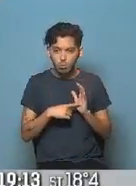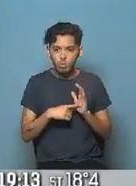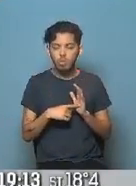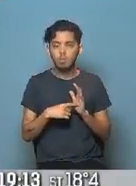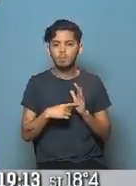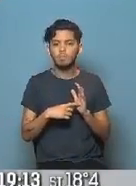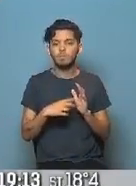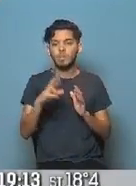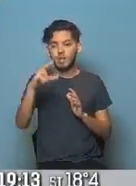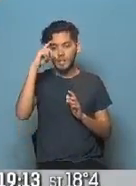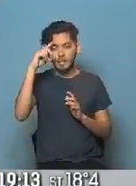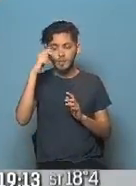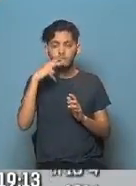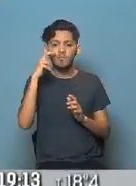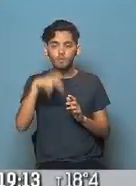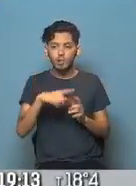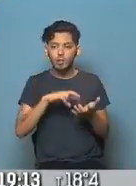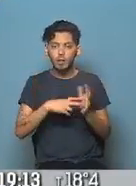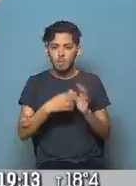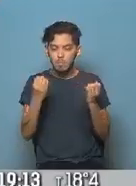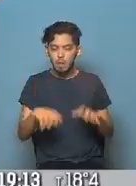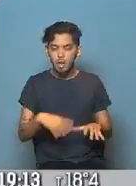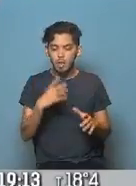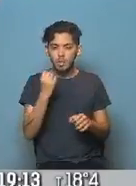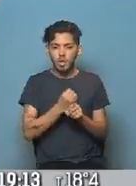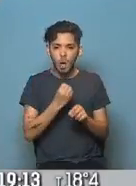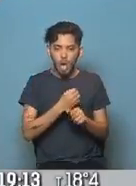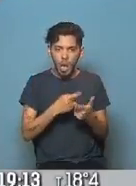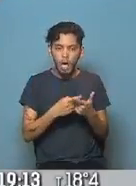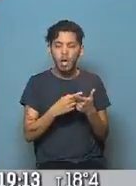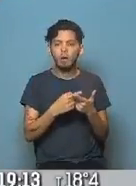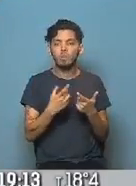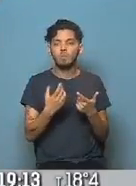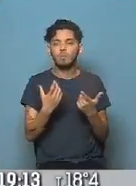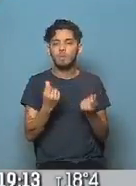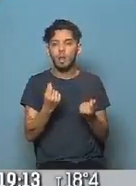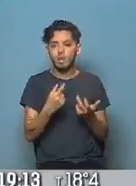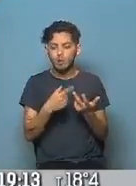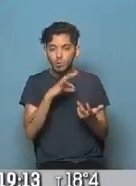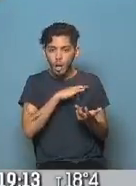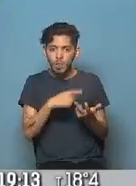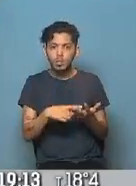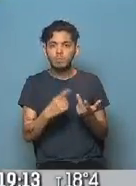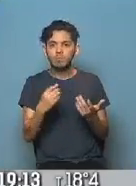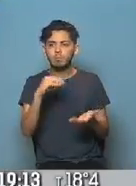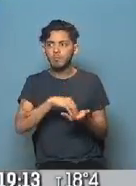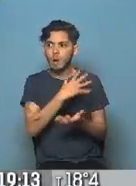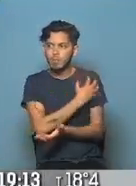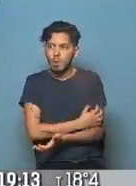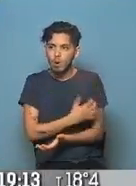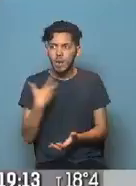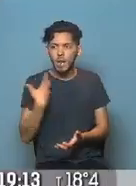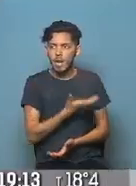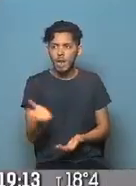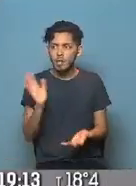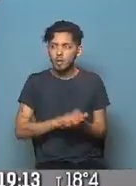Recesión económica significa pérdida de puestos de trabajo, pérdida de poder adquisitivo del salario, mayor empobrecimiento general